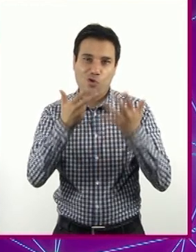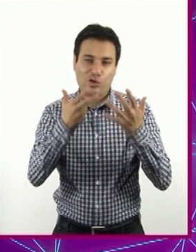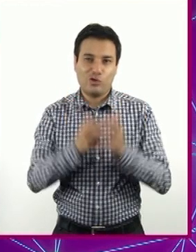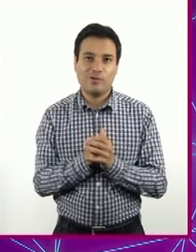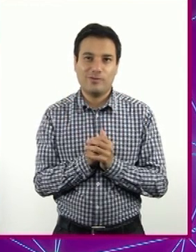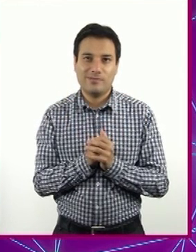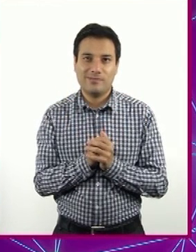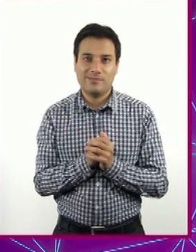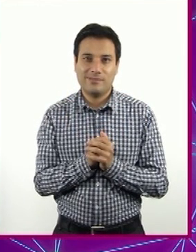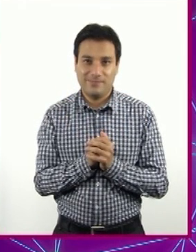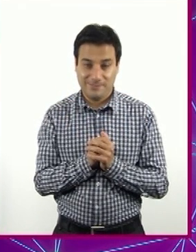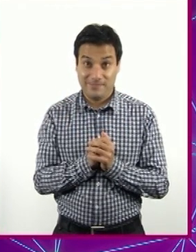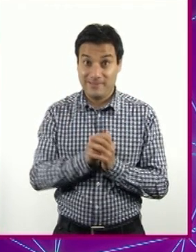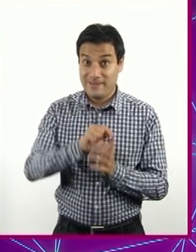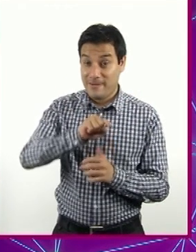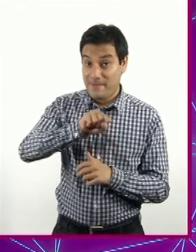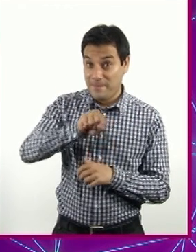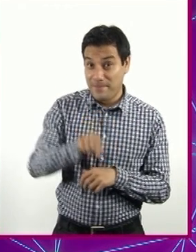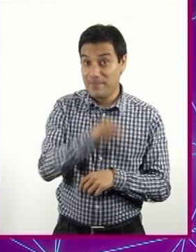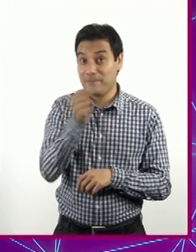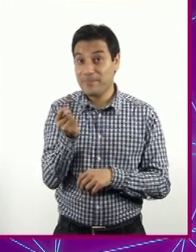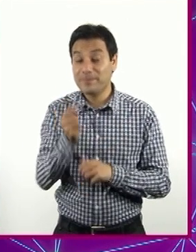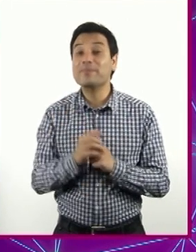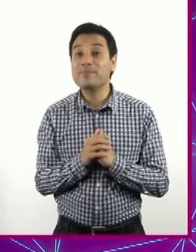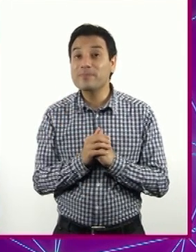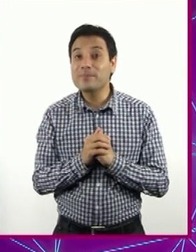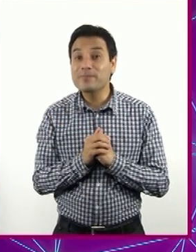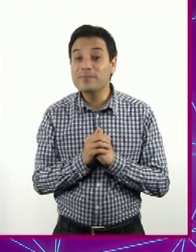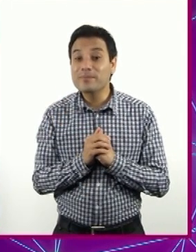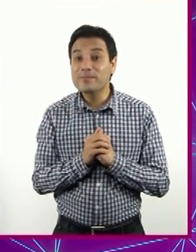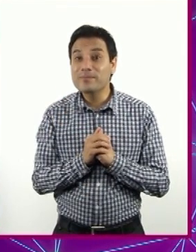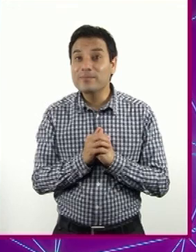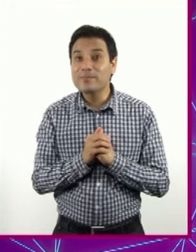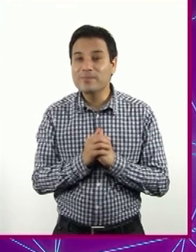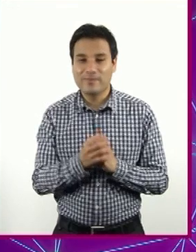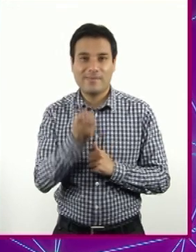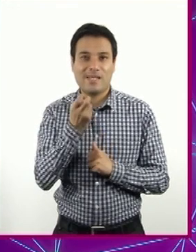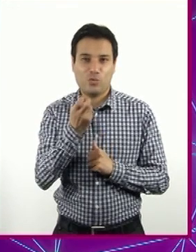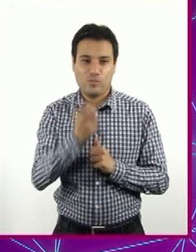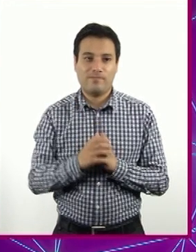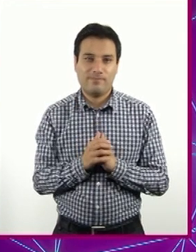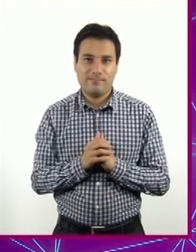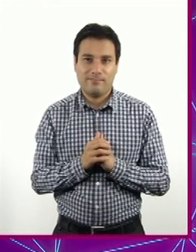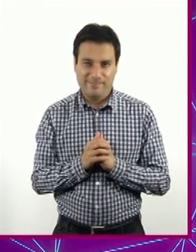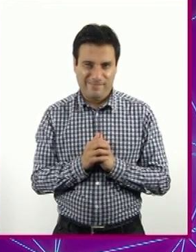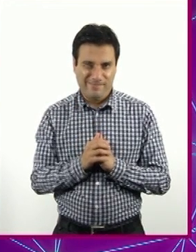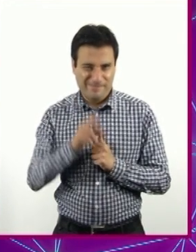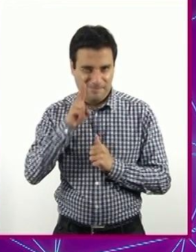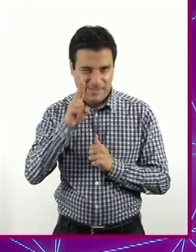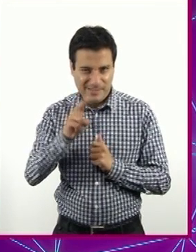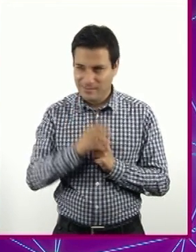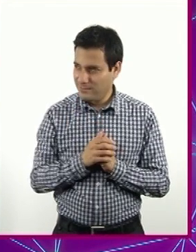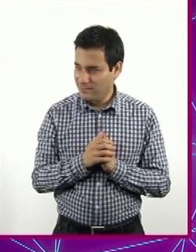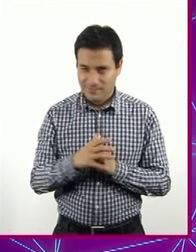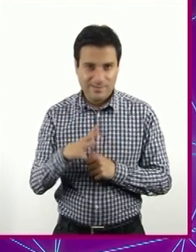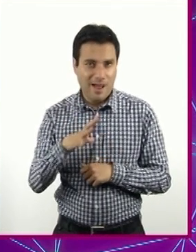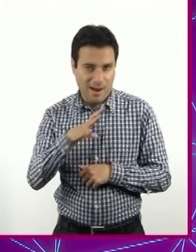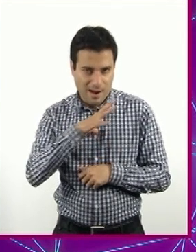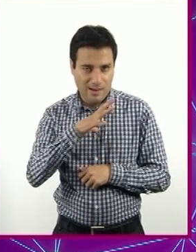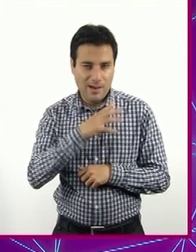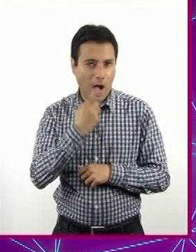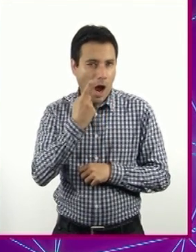2. Los términos que corresponden a este tipo de sucesión no cambia de manera